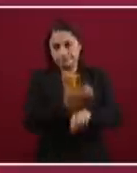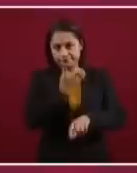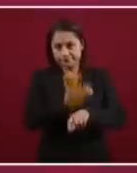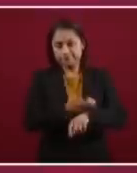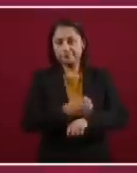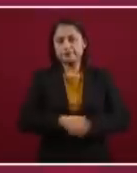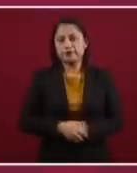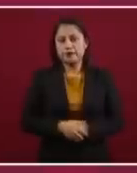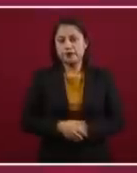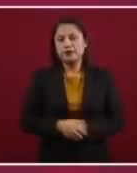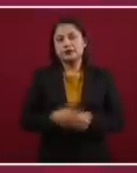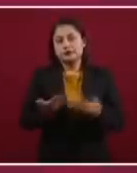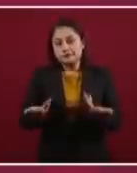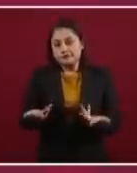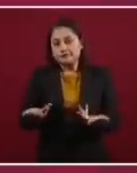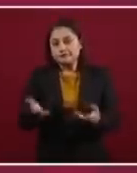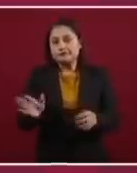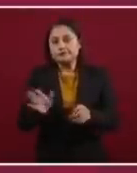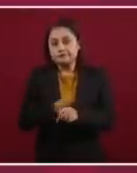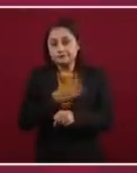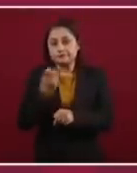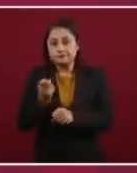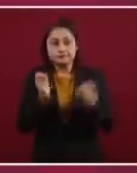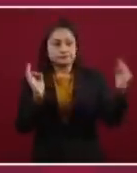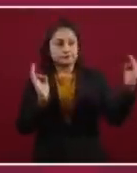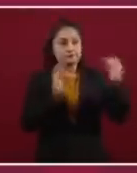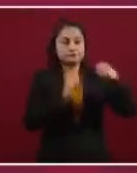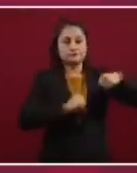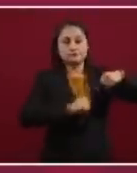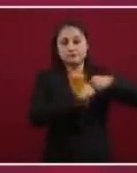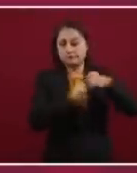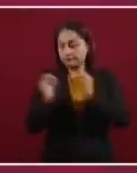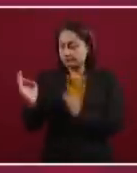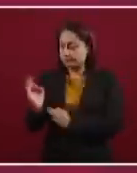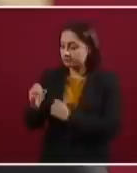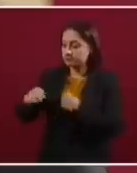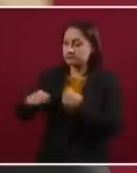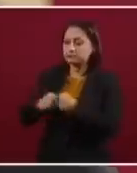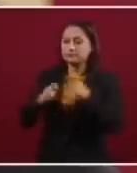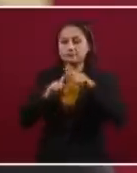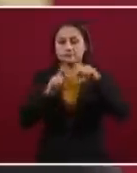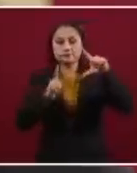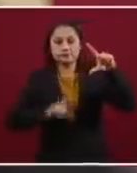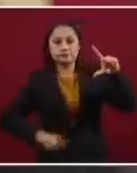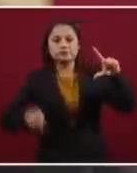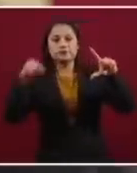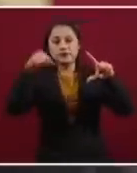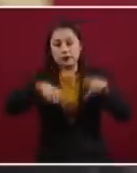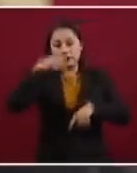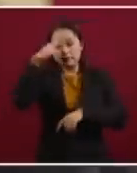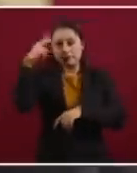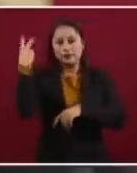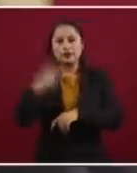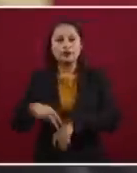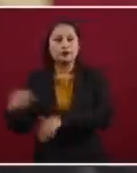entonces evidentemente por razones de proximidad geográfica pues éramos un país de tránsito